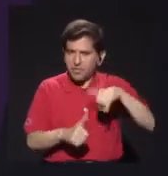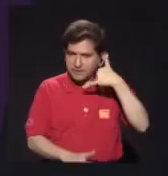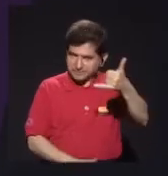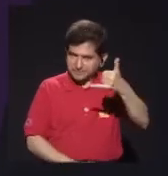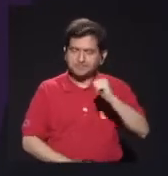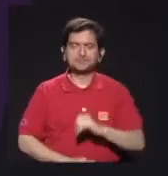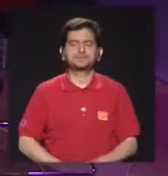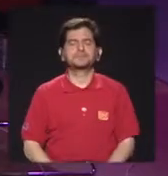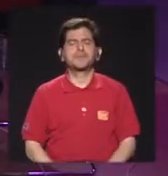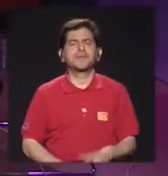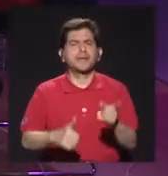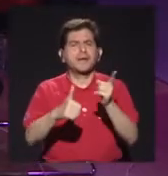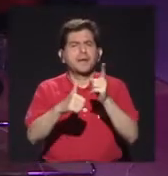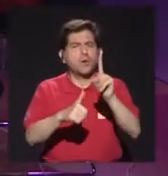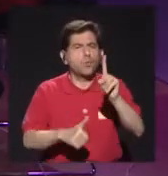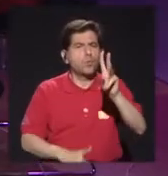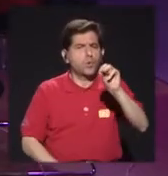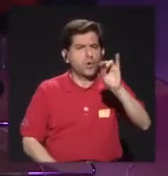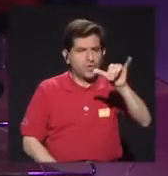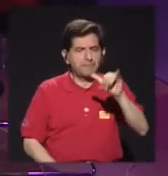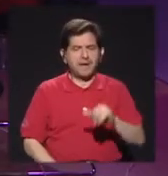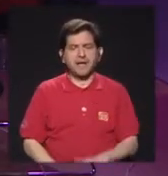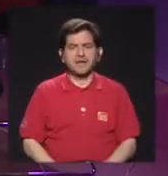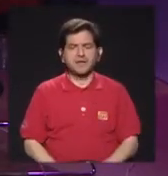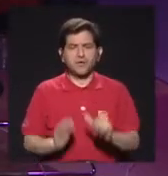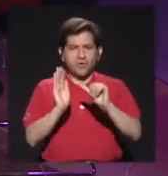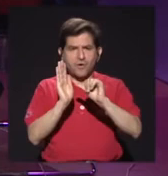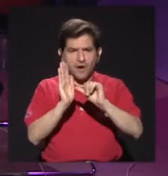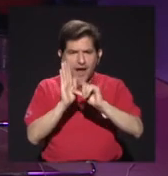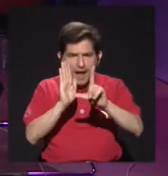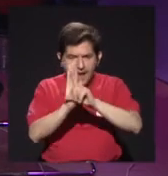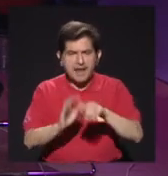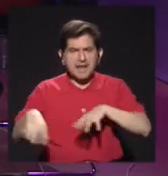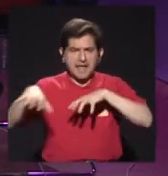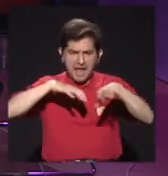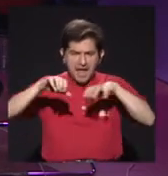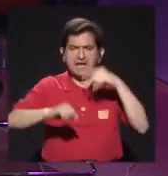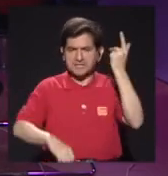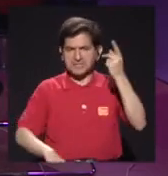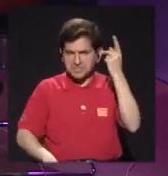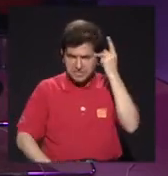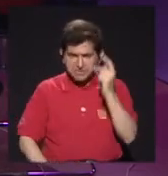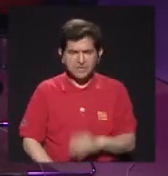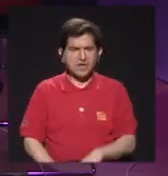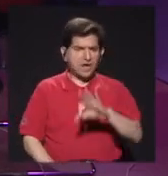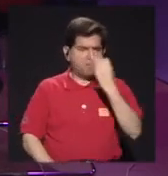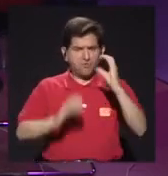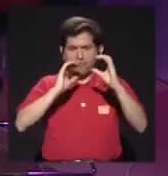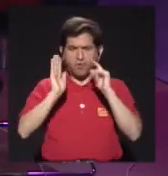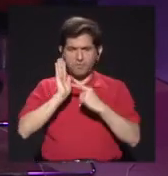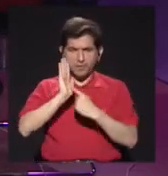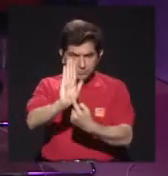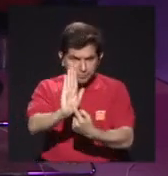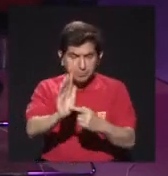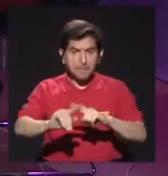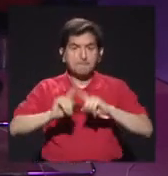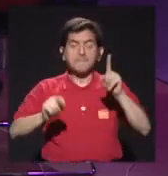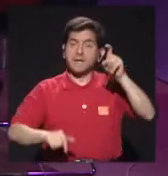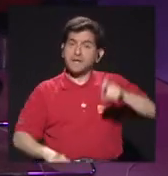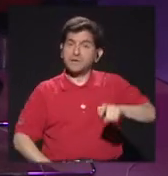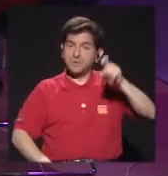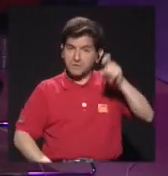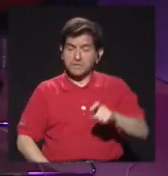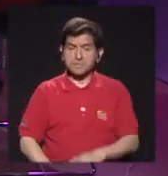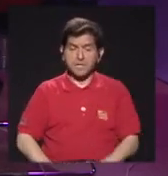los primeros de mayo en las asambleas legislativas son como eventos políticos mediáticos también pero en realidad deberían ser